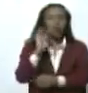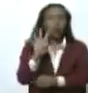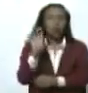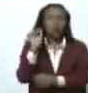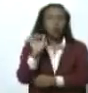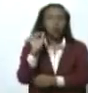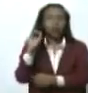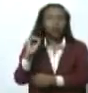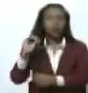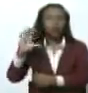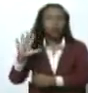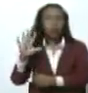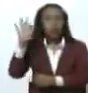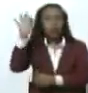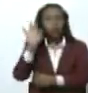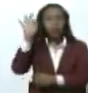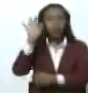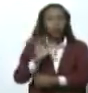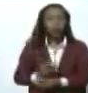34.05%.